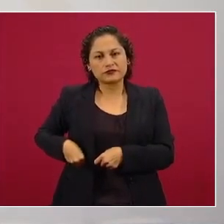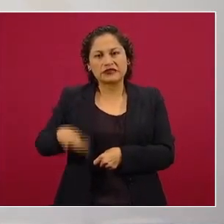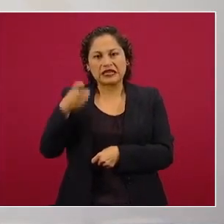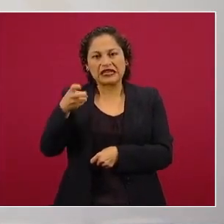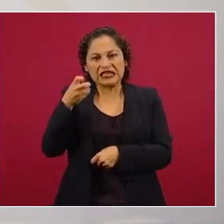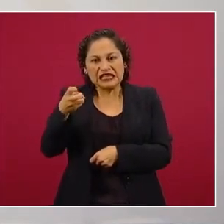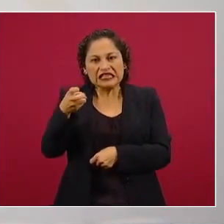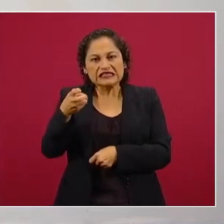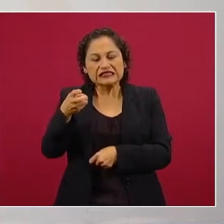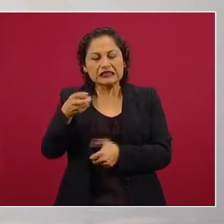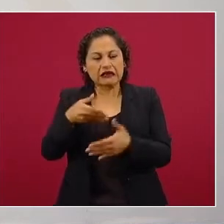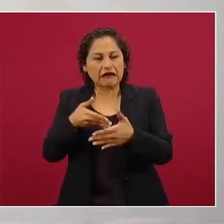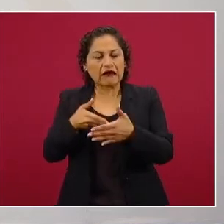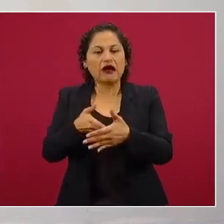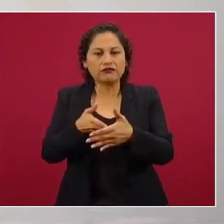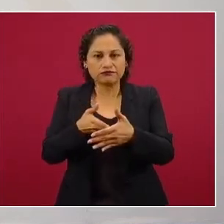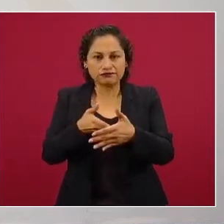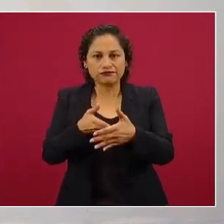frenado.